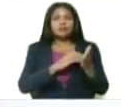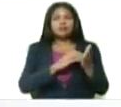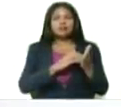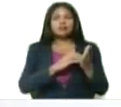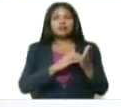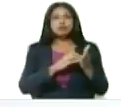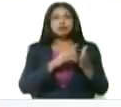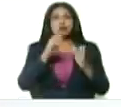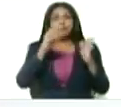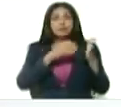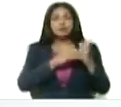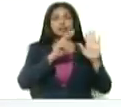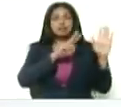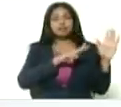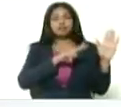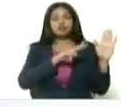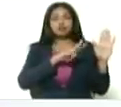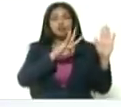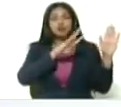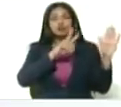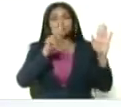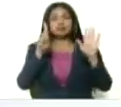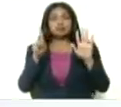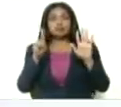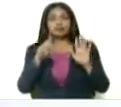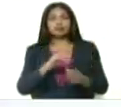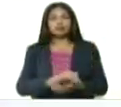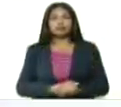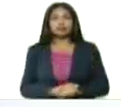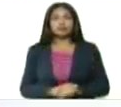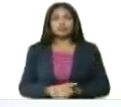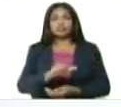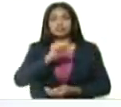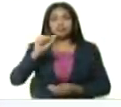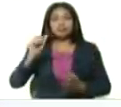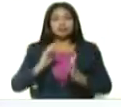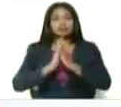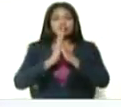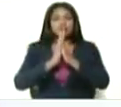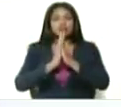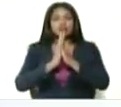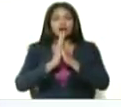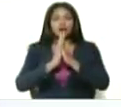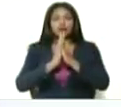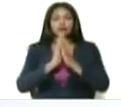1696, corregimos, 1696. Y en la Semana Santa, embajador,